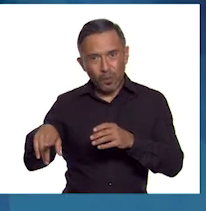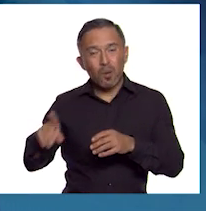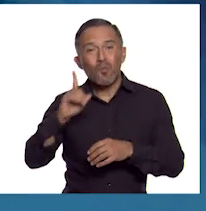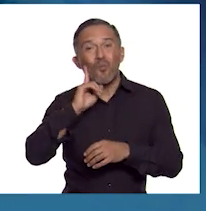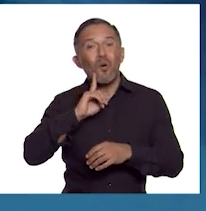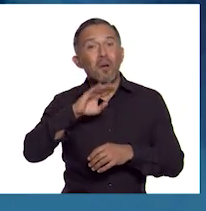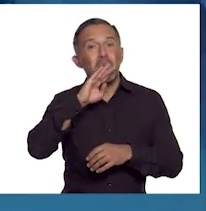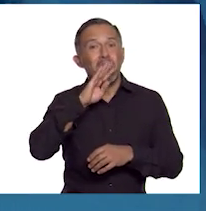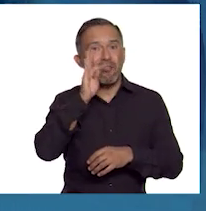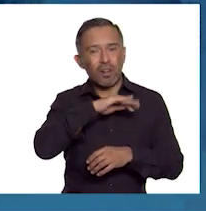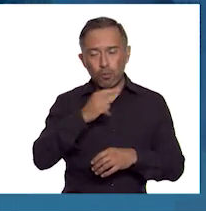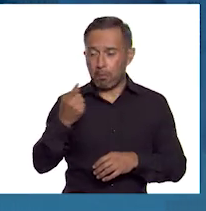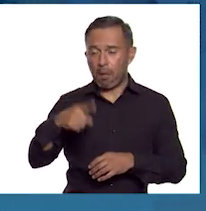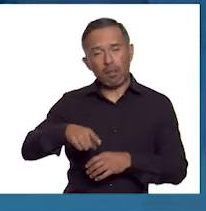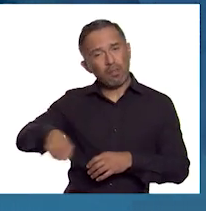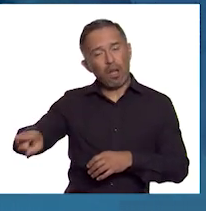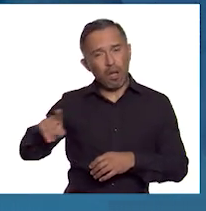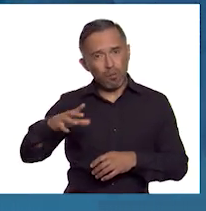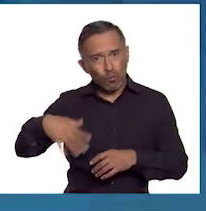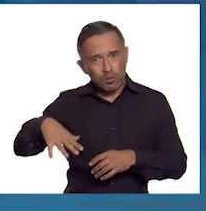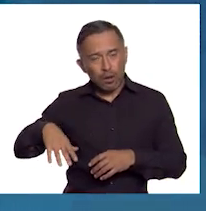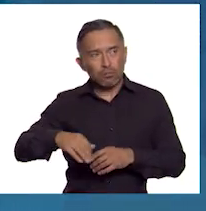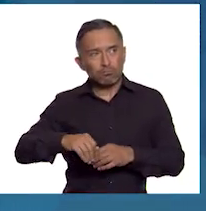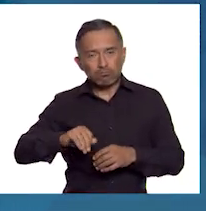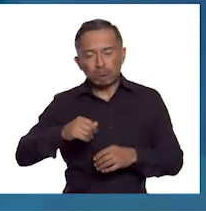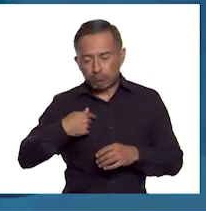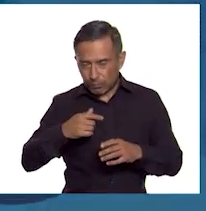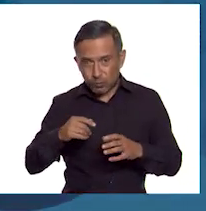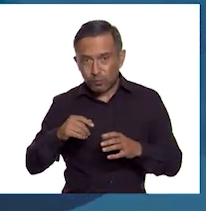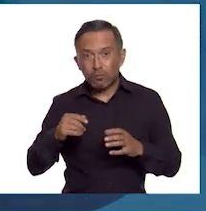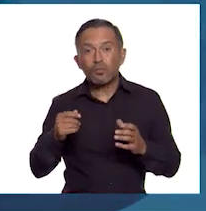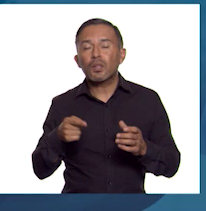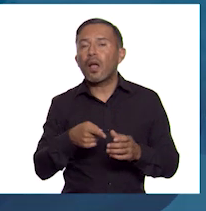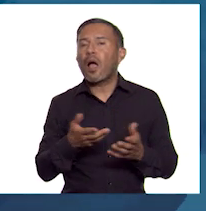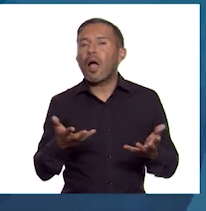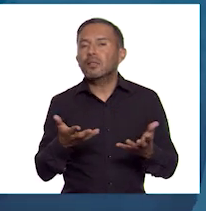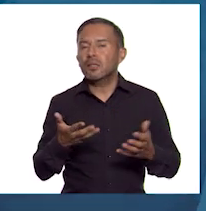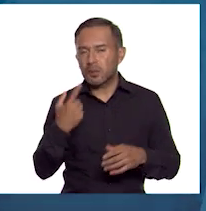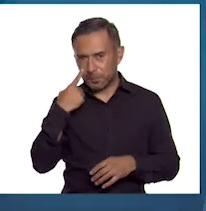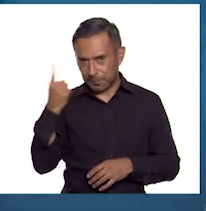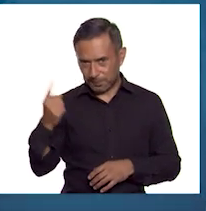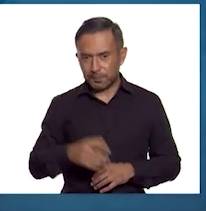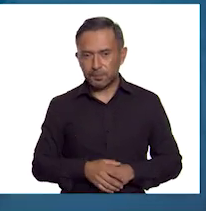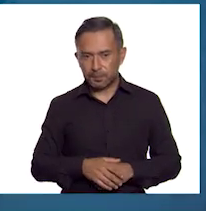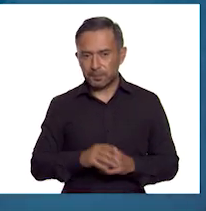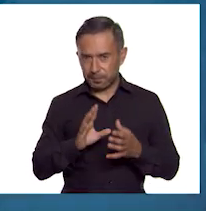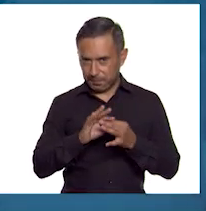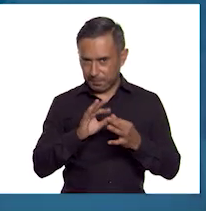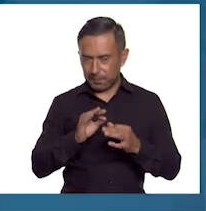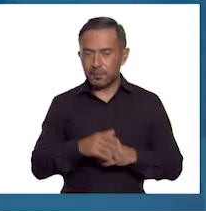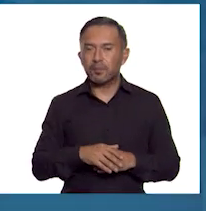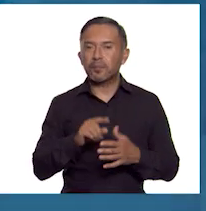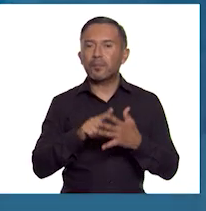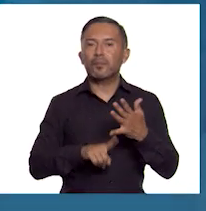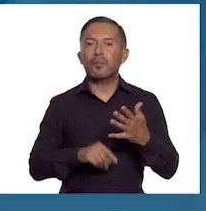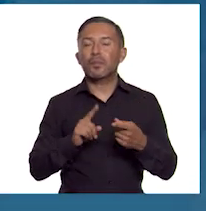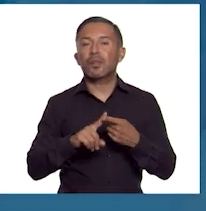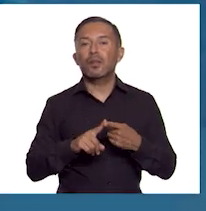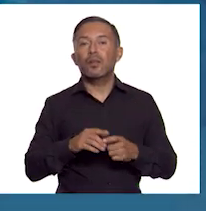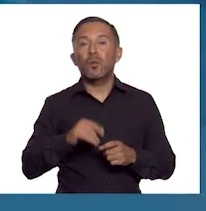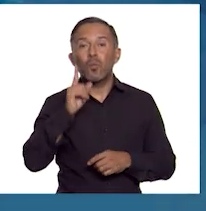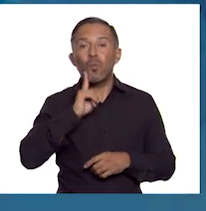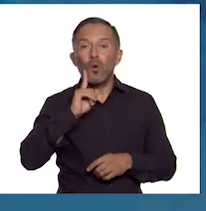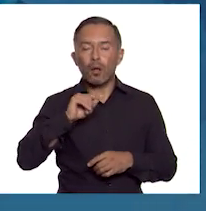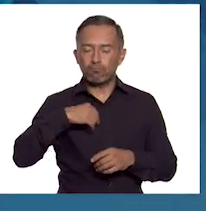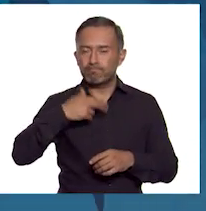buscarlo. Las acciones que realizan para resolverlo son estas que les voy a mencionar. La muchacha se arroja al